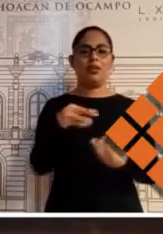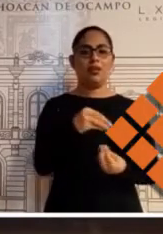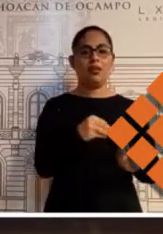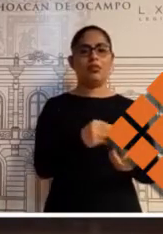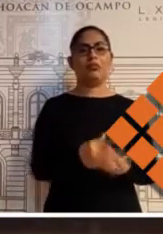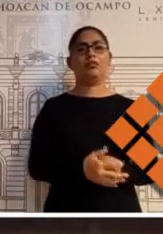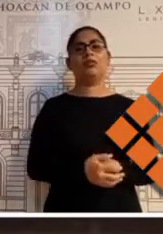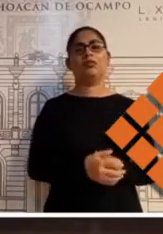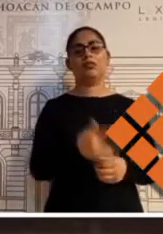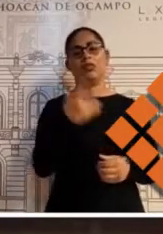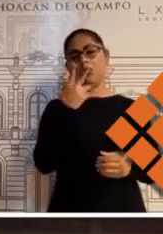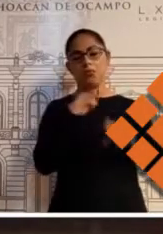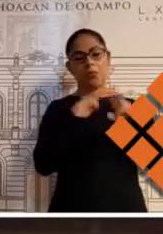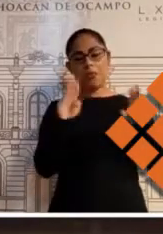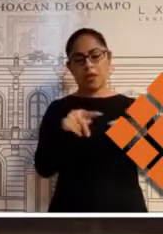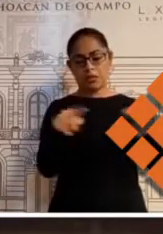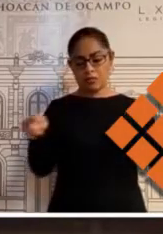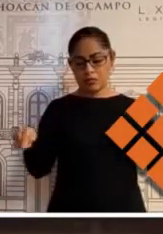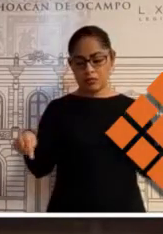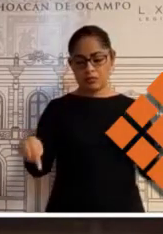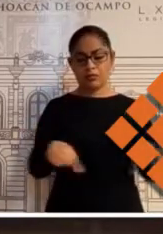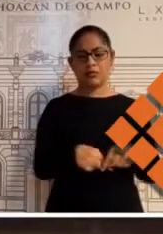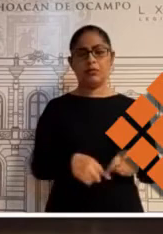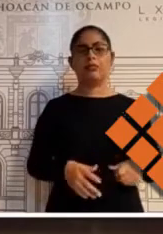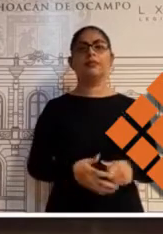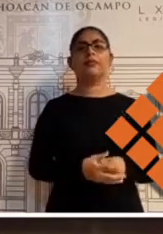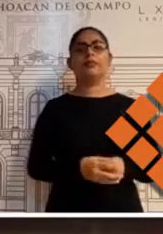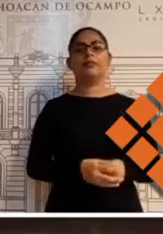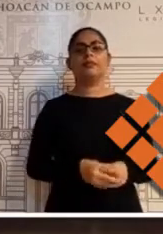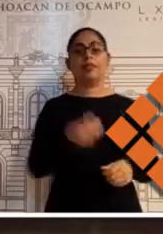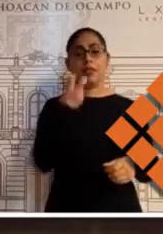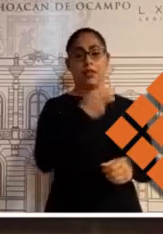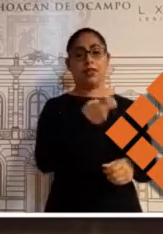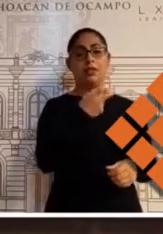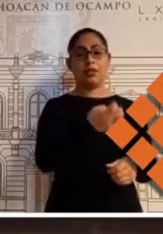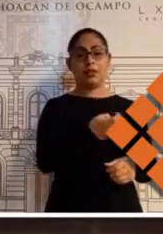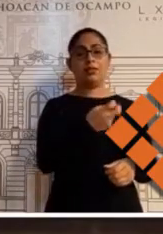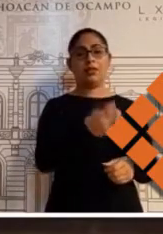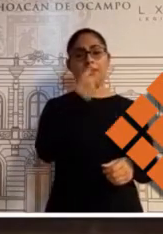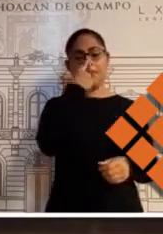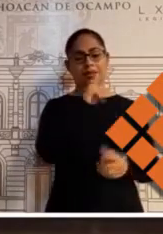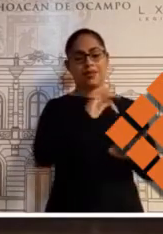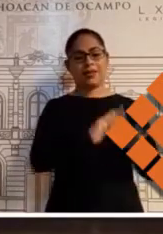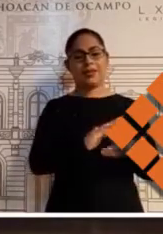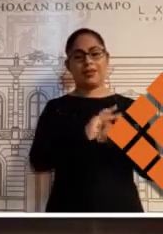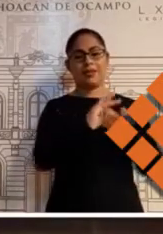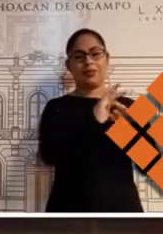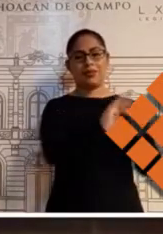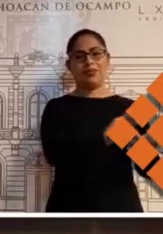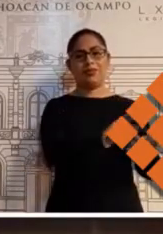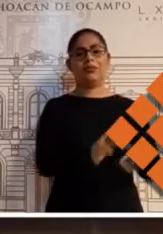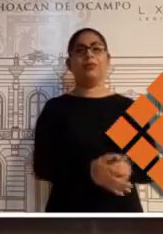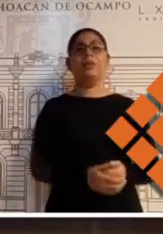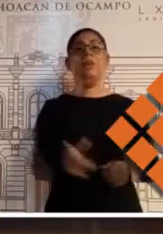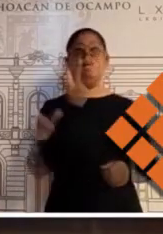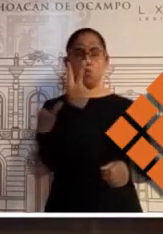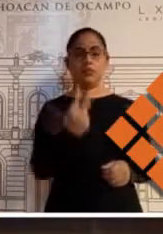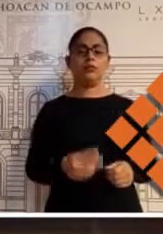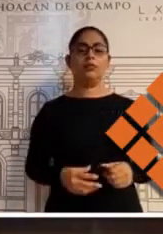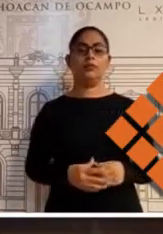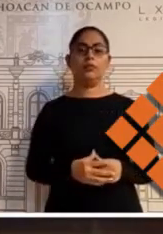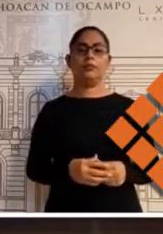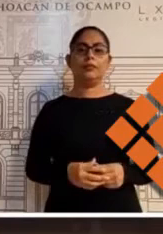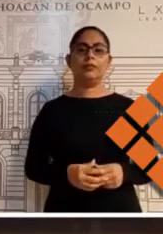120 metros cuadrados, este excedente sea subsidiado, pero nada más el excedente.